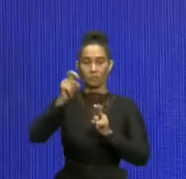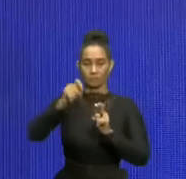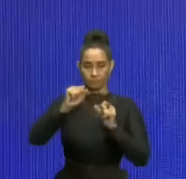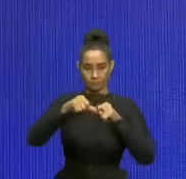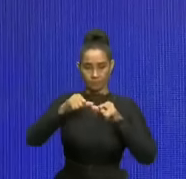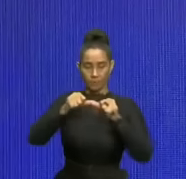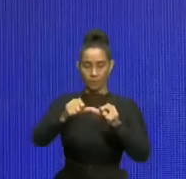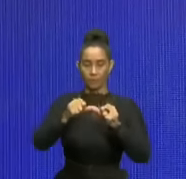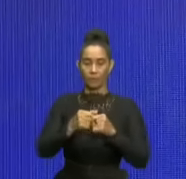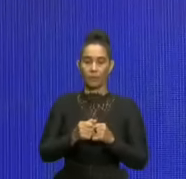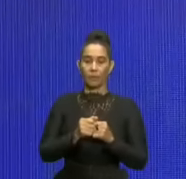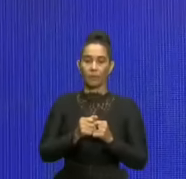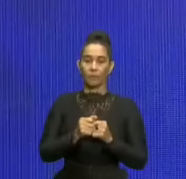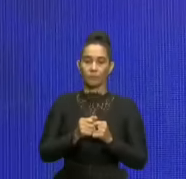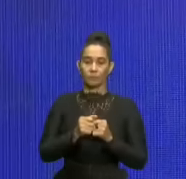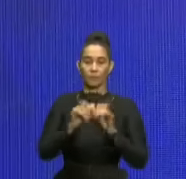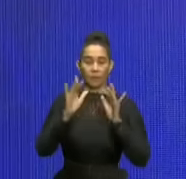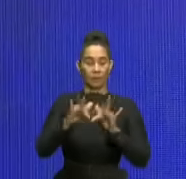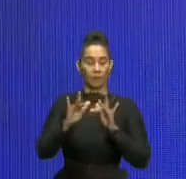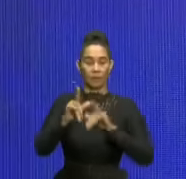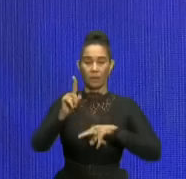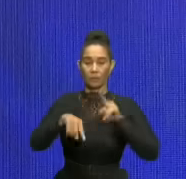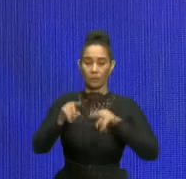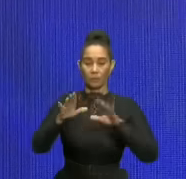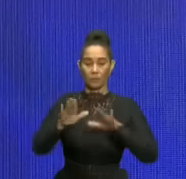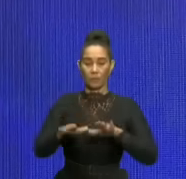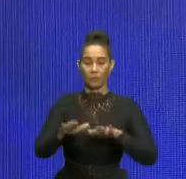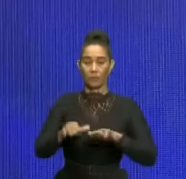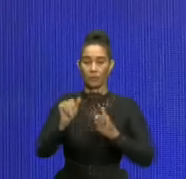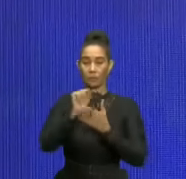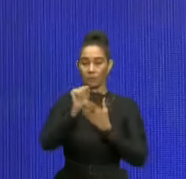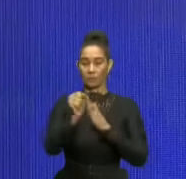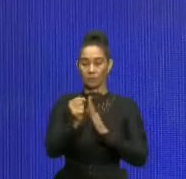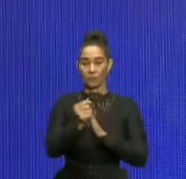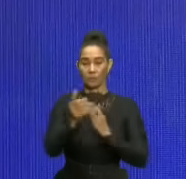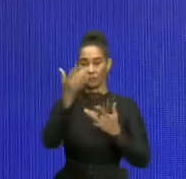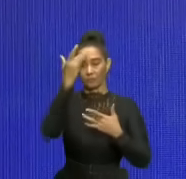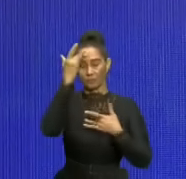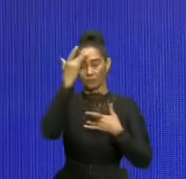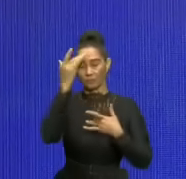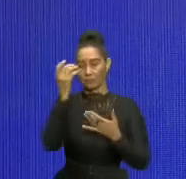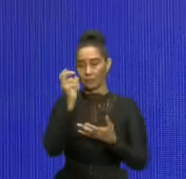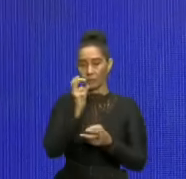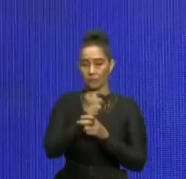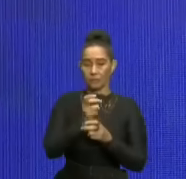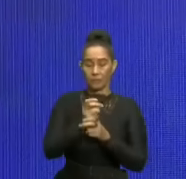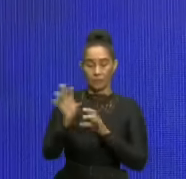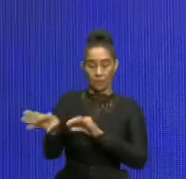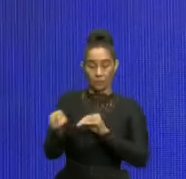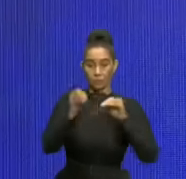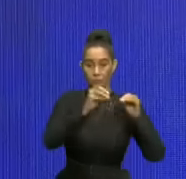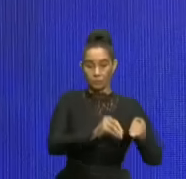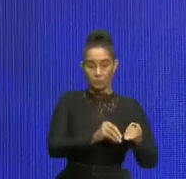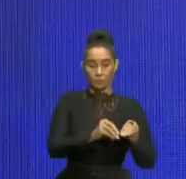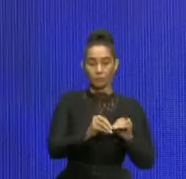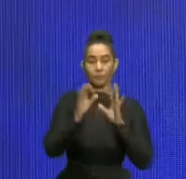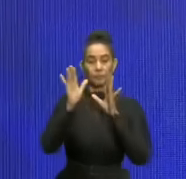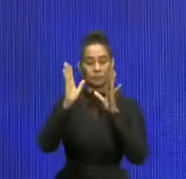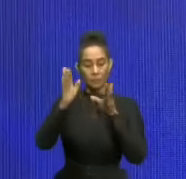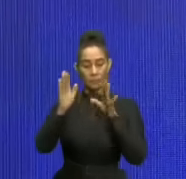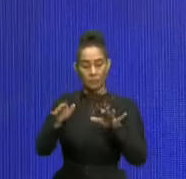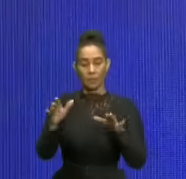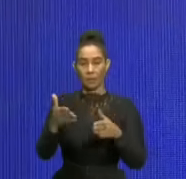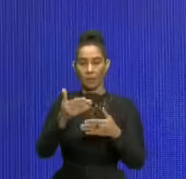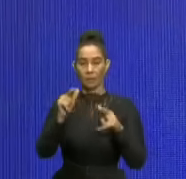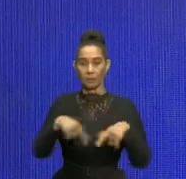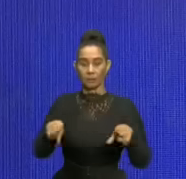dando seguimiento. Desgraciadamente hay muchos de ellos que están en una situación crítica y que no pueden trasladarse y se le está dando aquí el